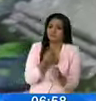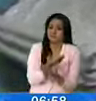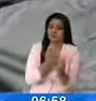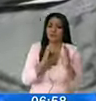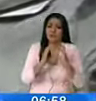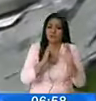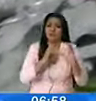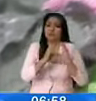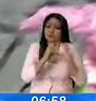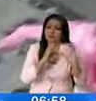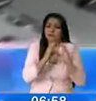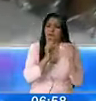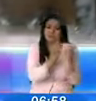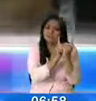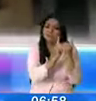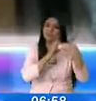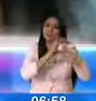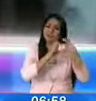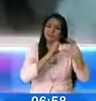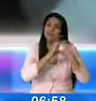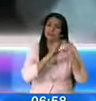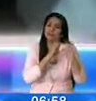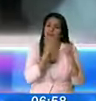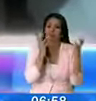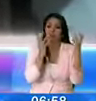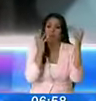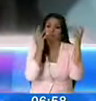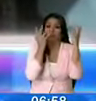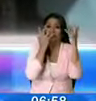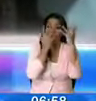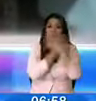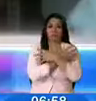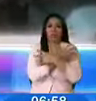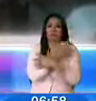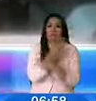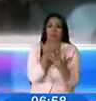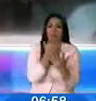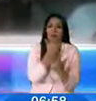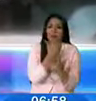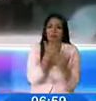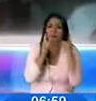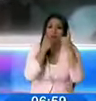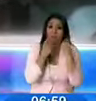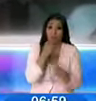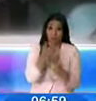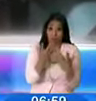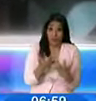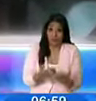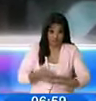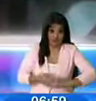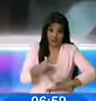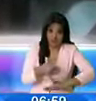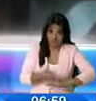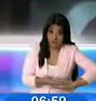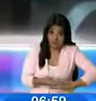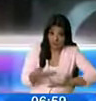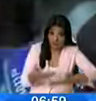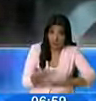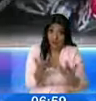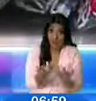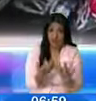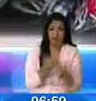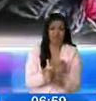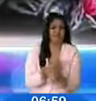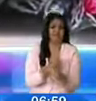la charla, dice esta mujer, sus palabras se iban poniendo cada vez más intensas. Me preguntó si quieres quedar con este bebé, no sé cuántas